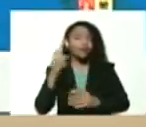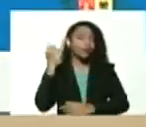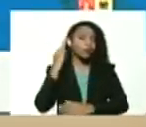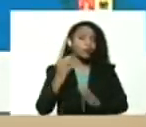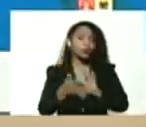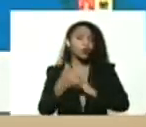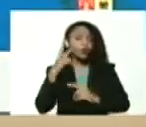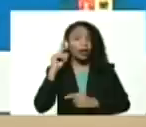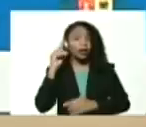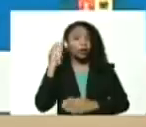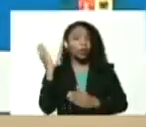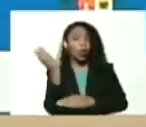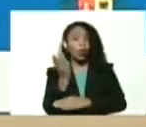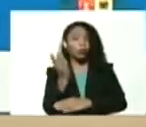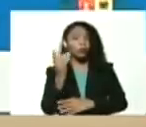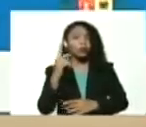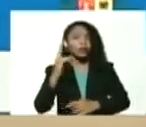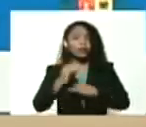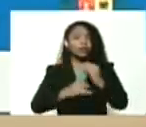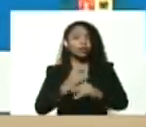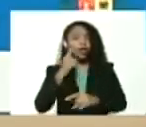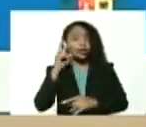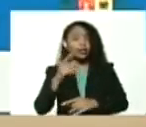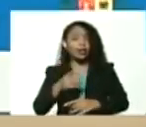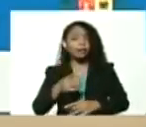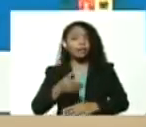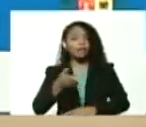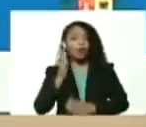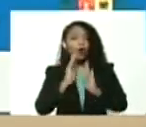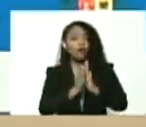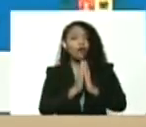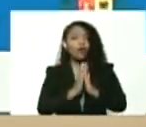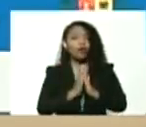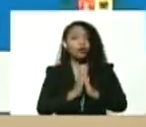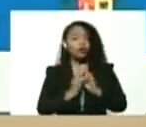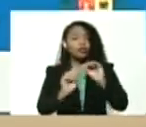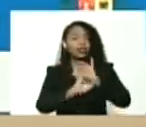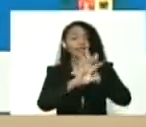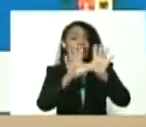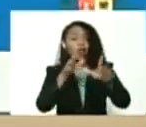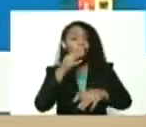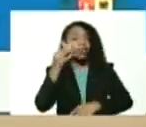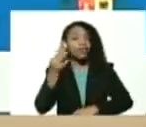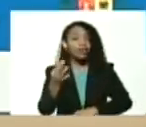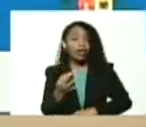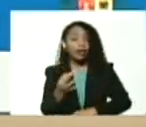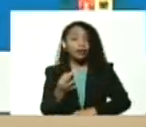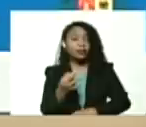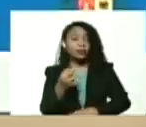es primacía de la realidad, como dicen los abogados.